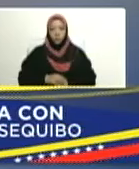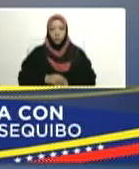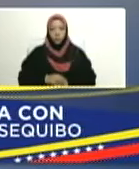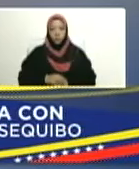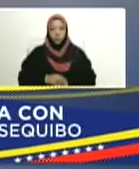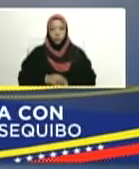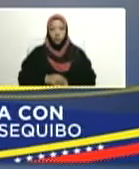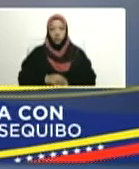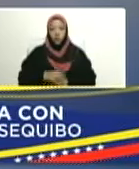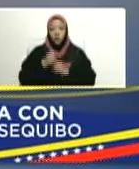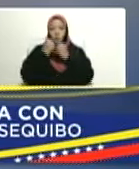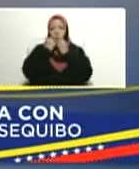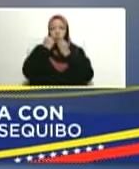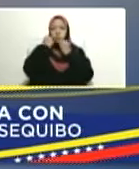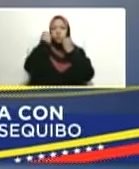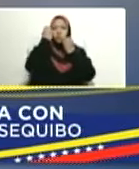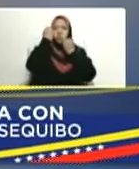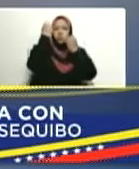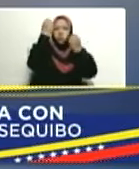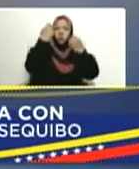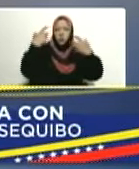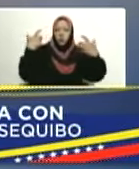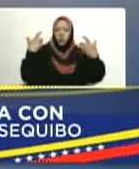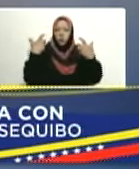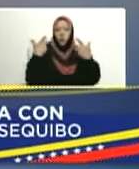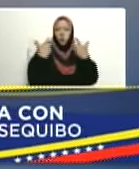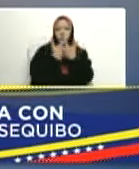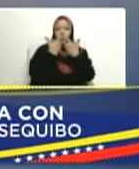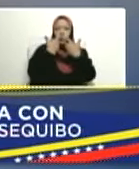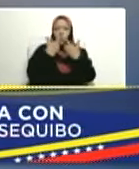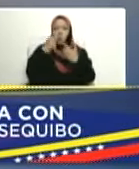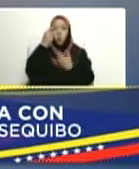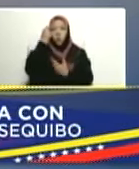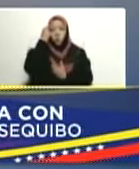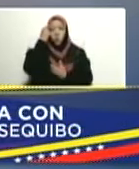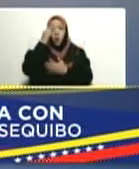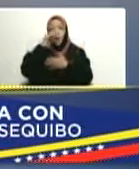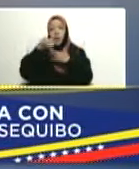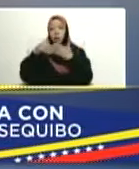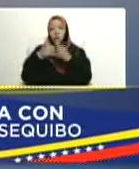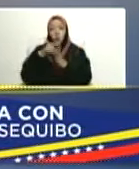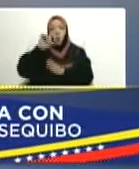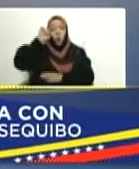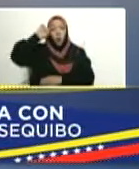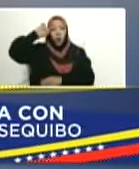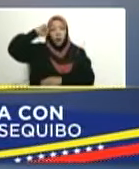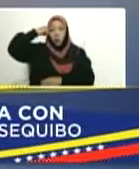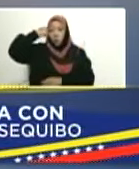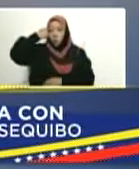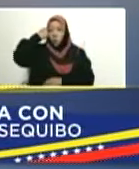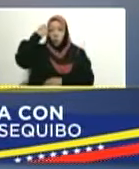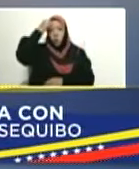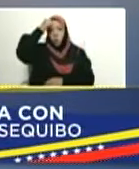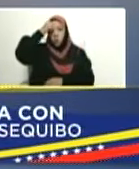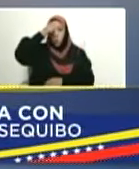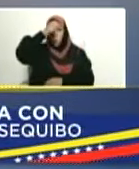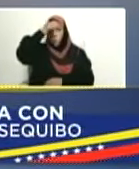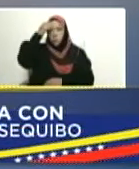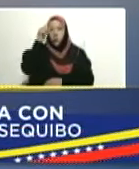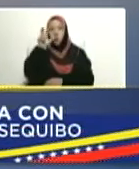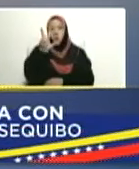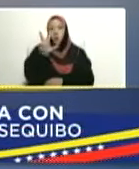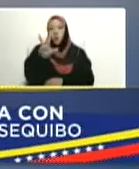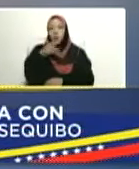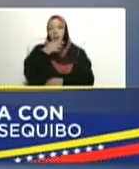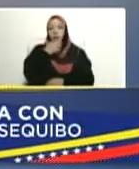Esa batalla tiene una fecha que todos debemos grabar. Domingo 3 de